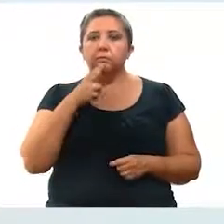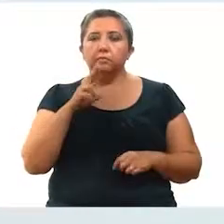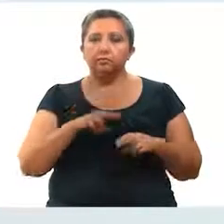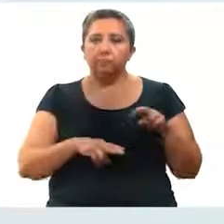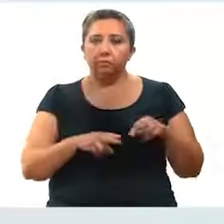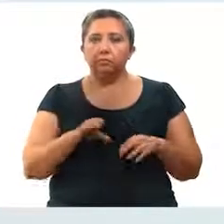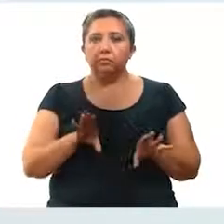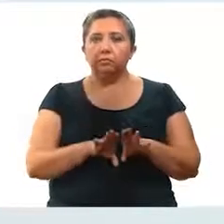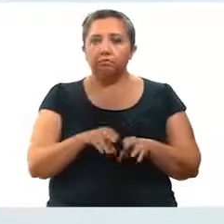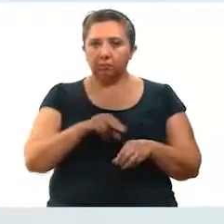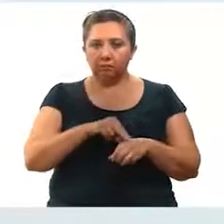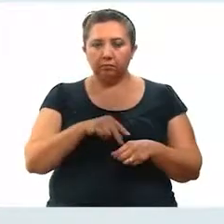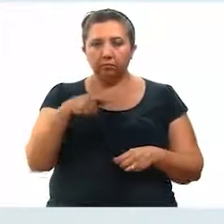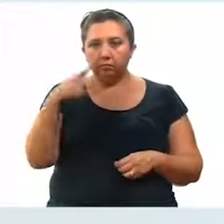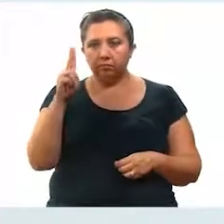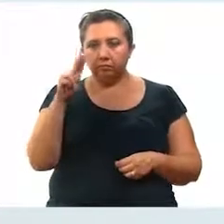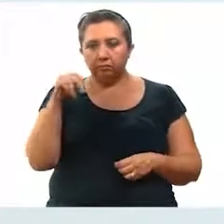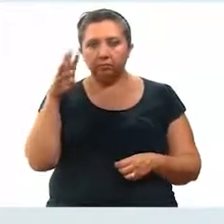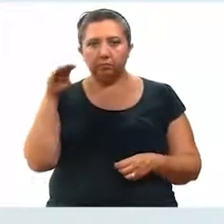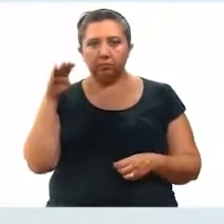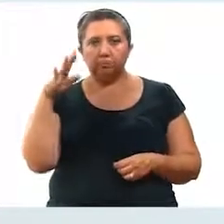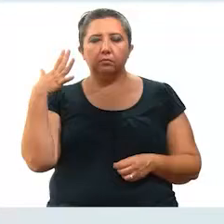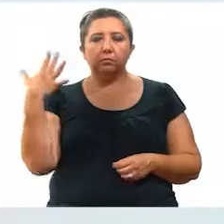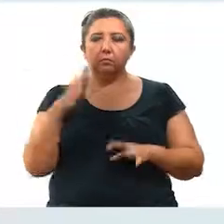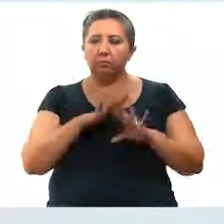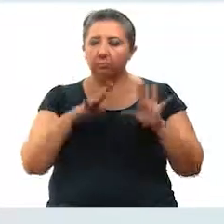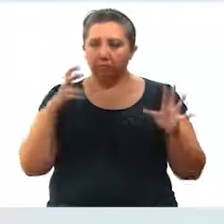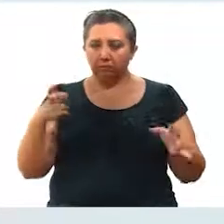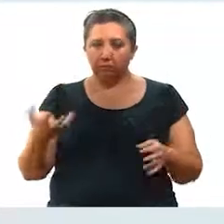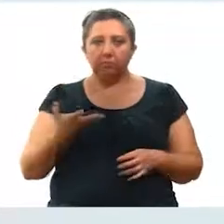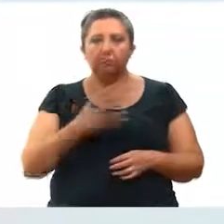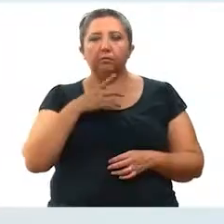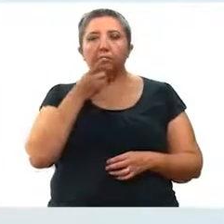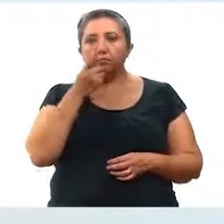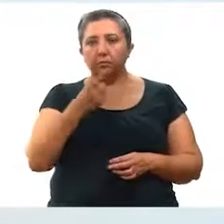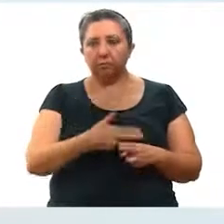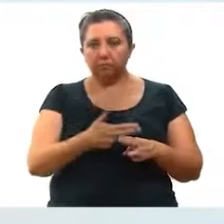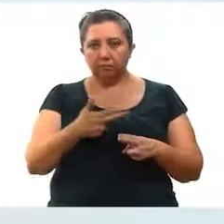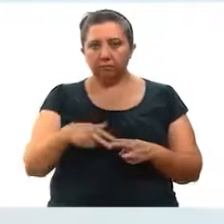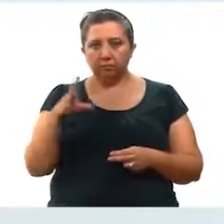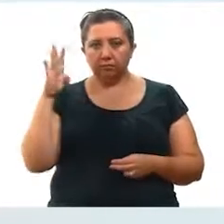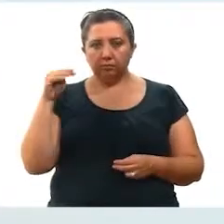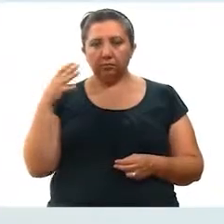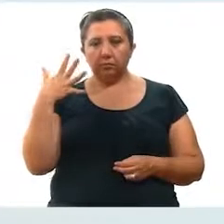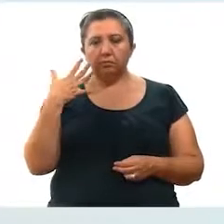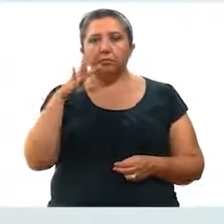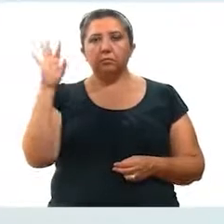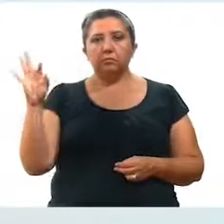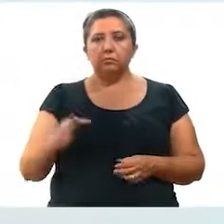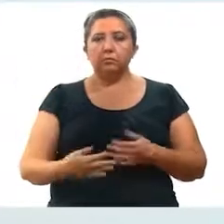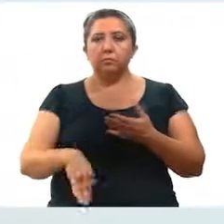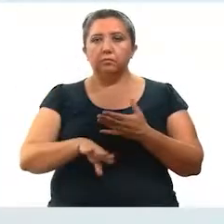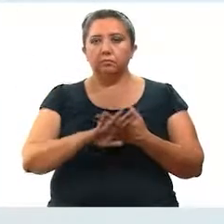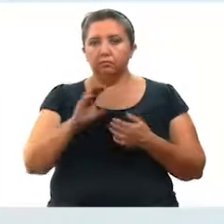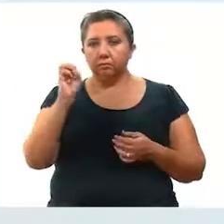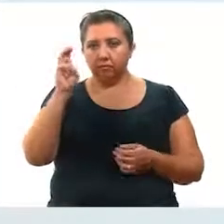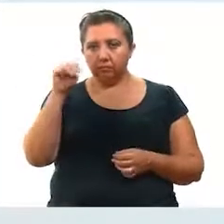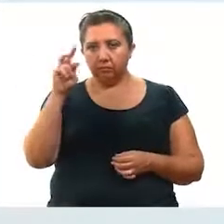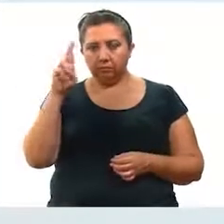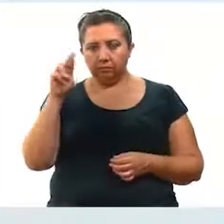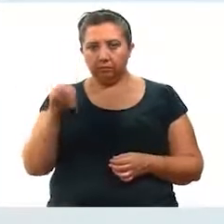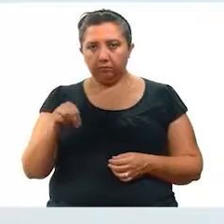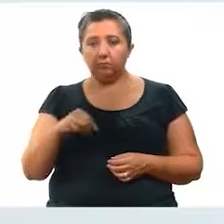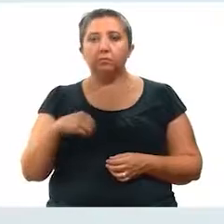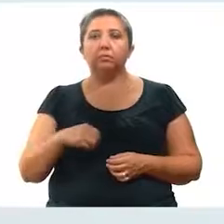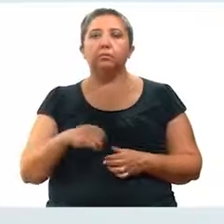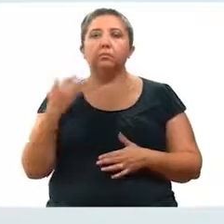grado médico, como es el KN95, ya que estos tienen una cobertura hasta del 95% contra Omicron.